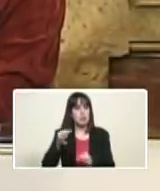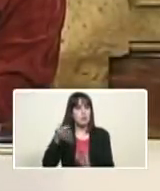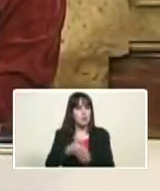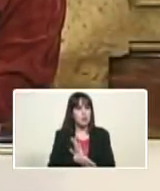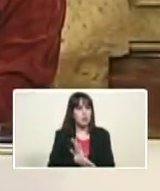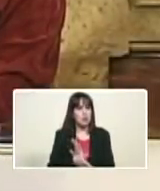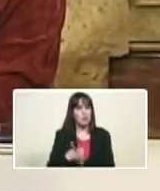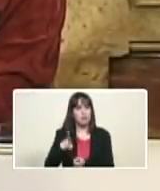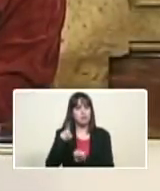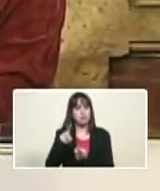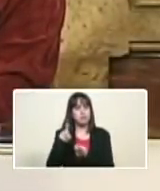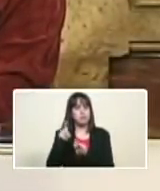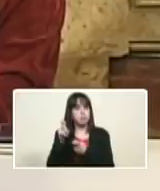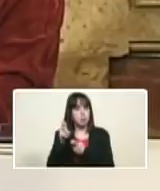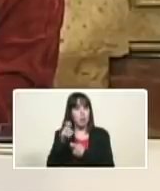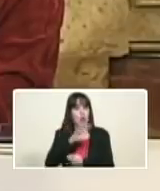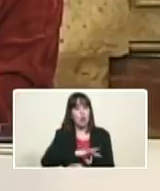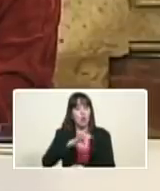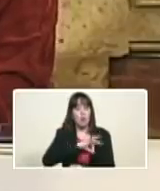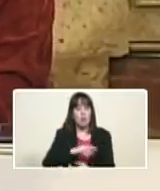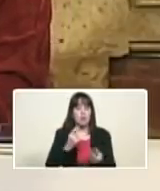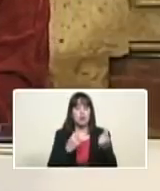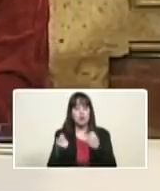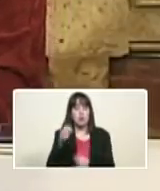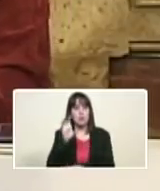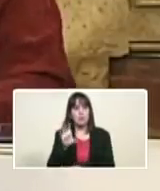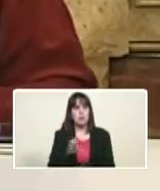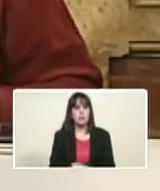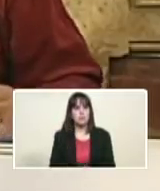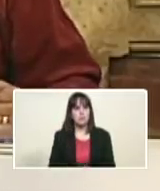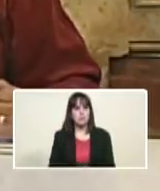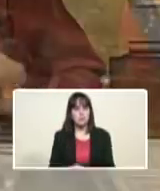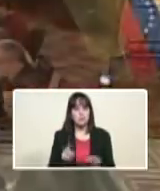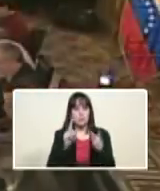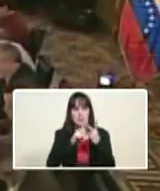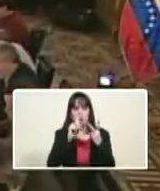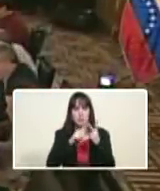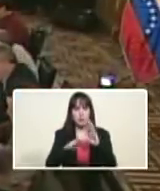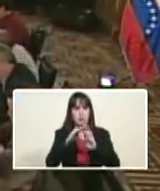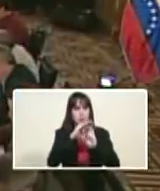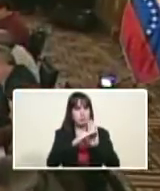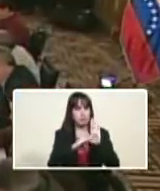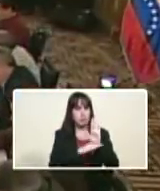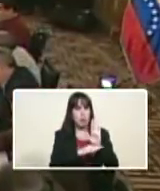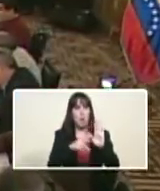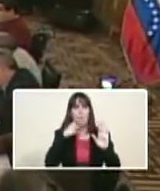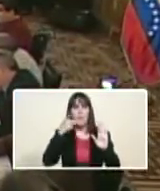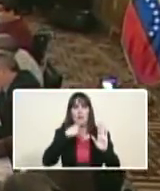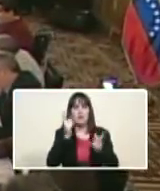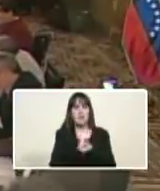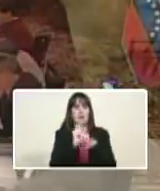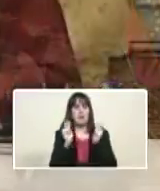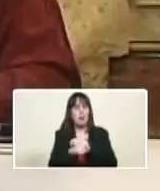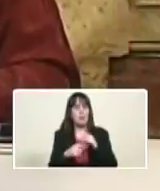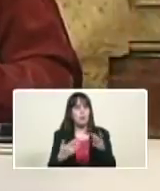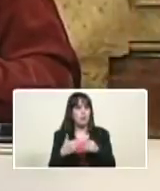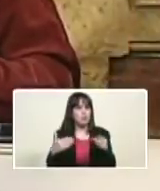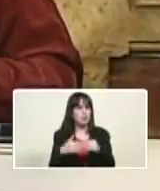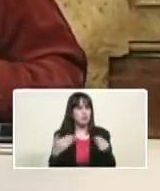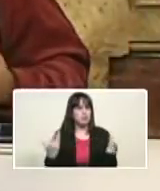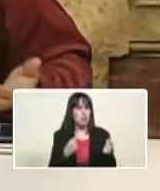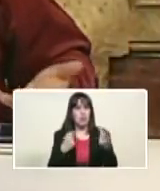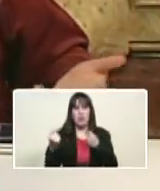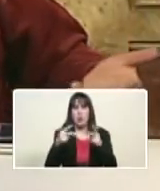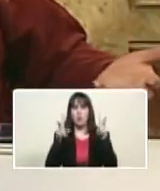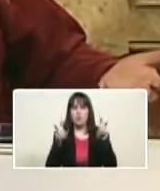inversión económica, social del país. Segunda línea, la política cambiaria. Una política